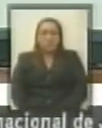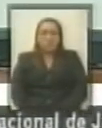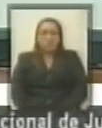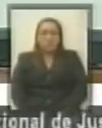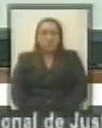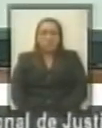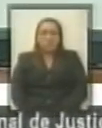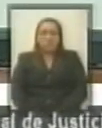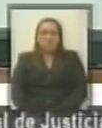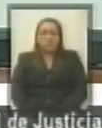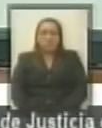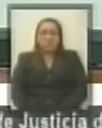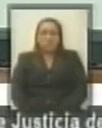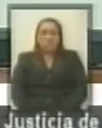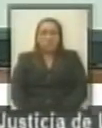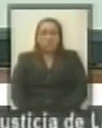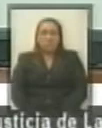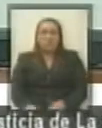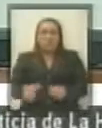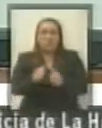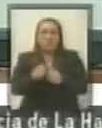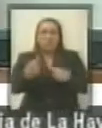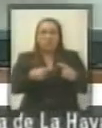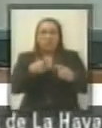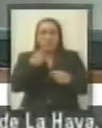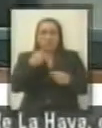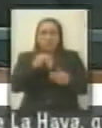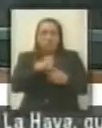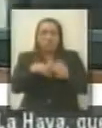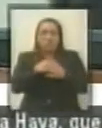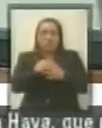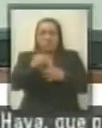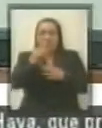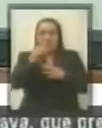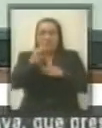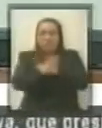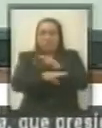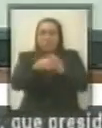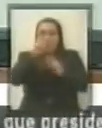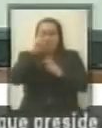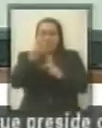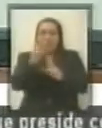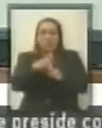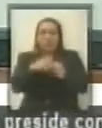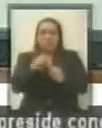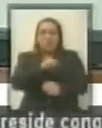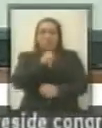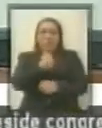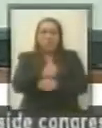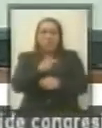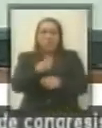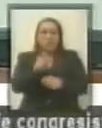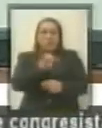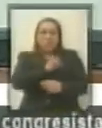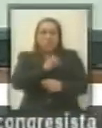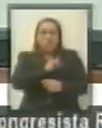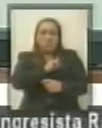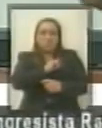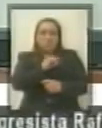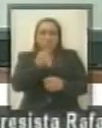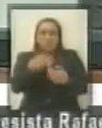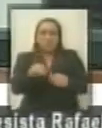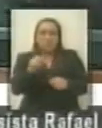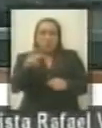con los concursos está basado en un respeto irrestricto a la autonomía de estos organismos y